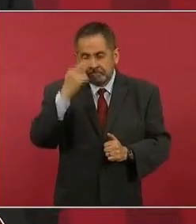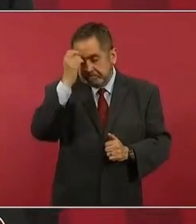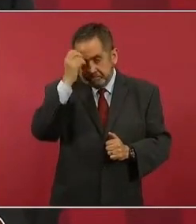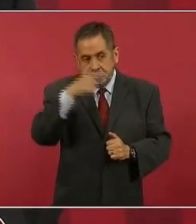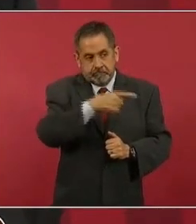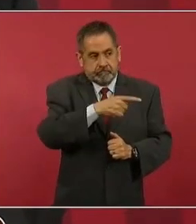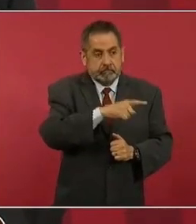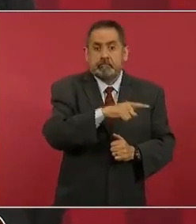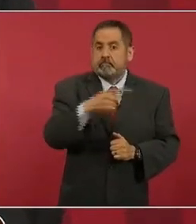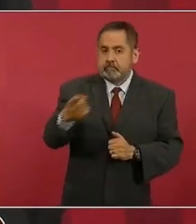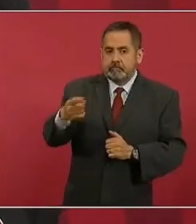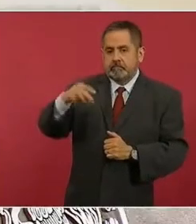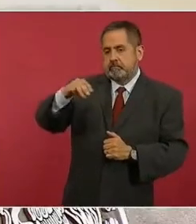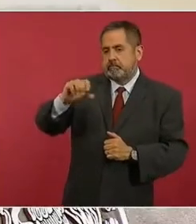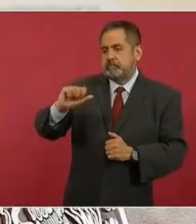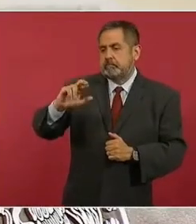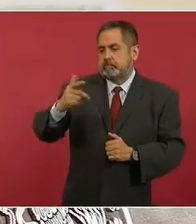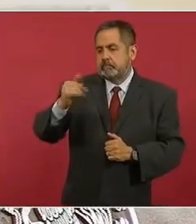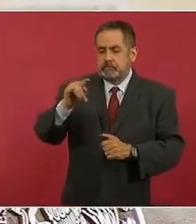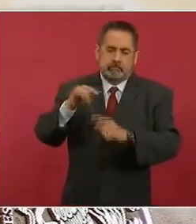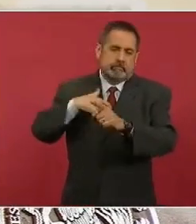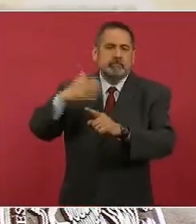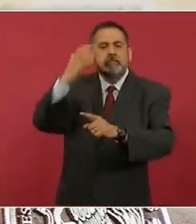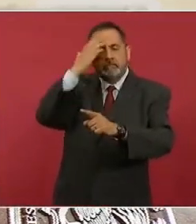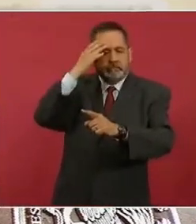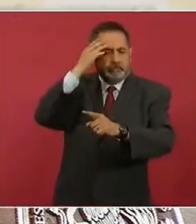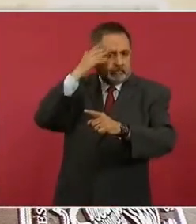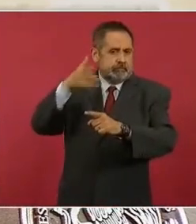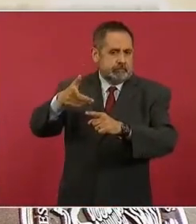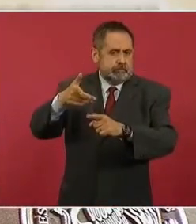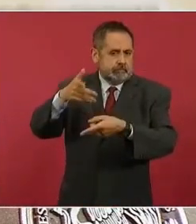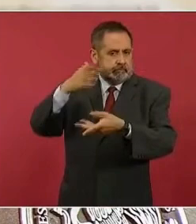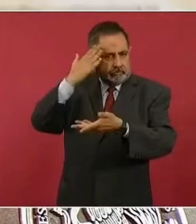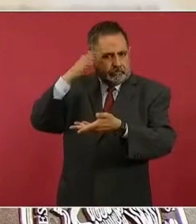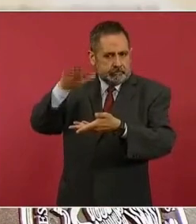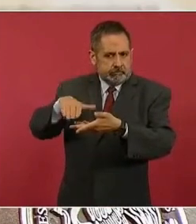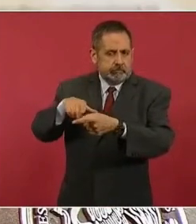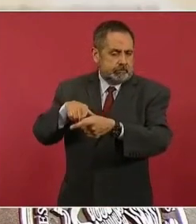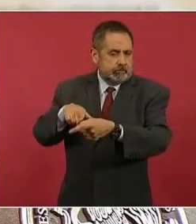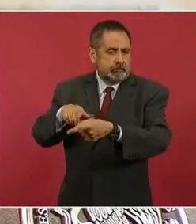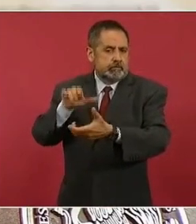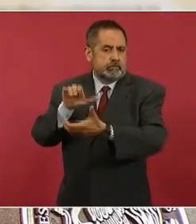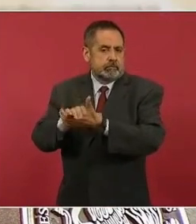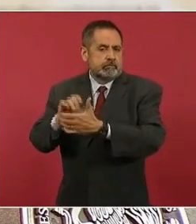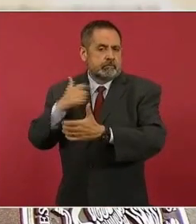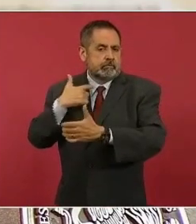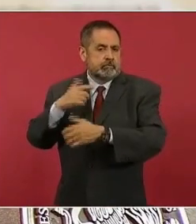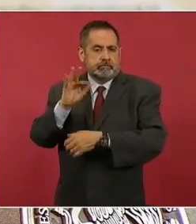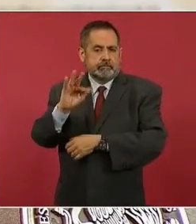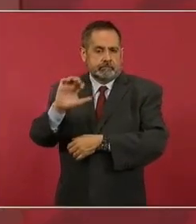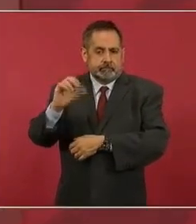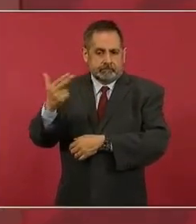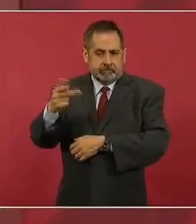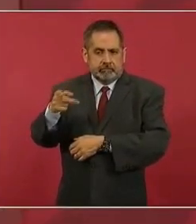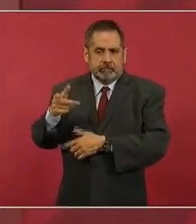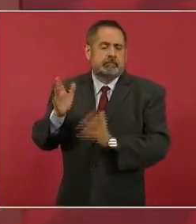En cambio, sí sé de la señora esposa de Calderón.